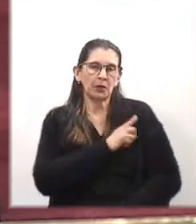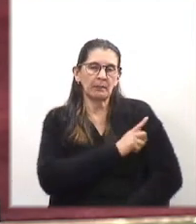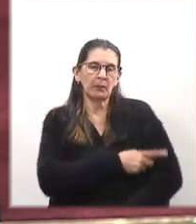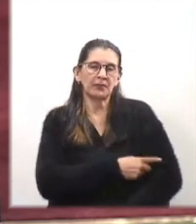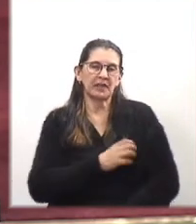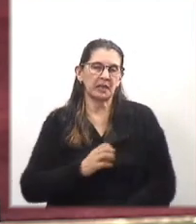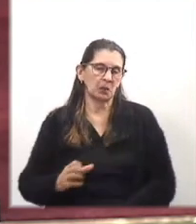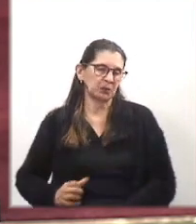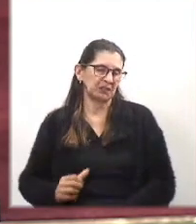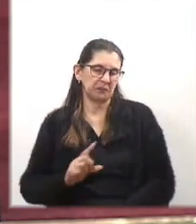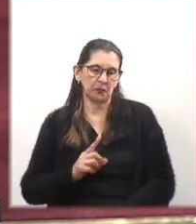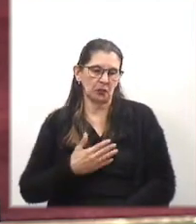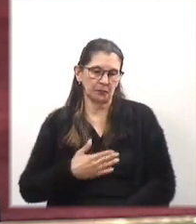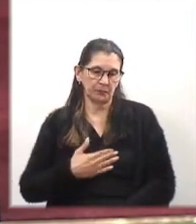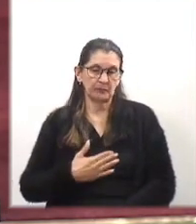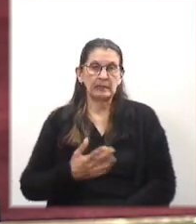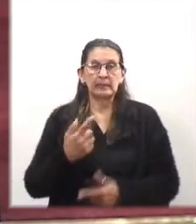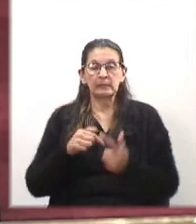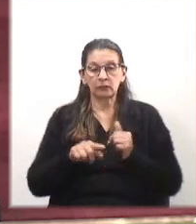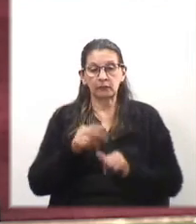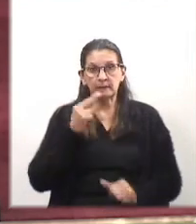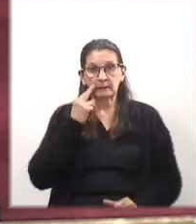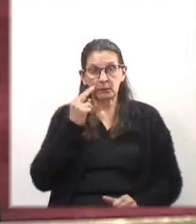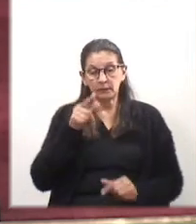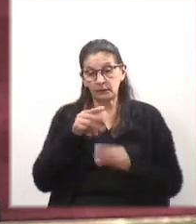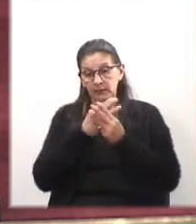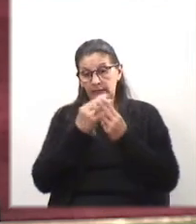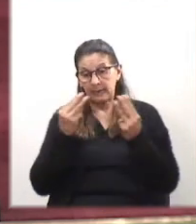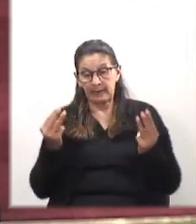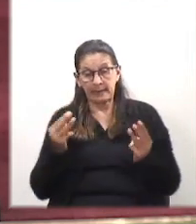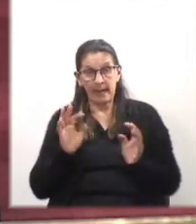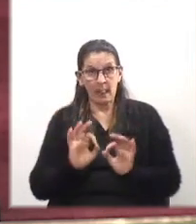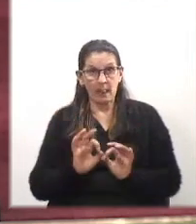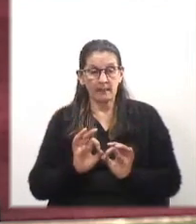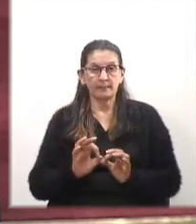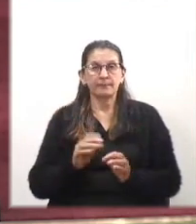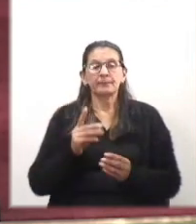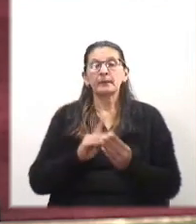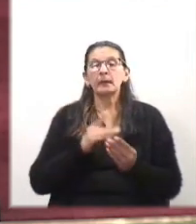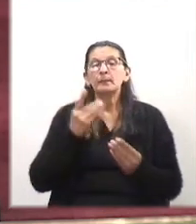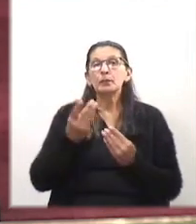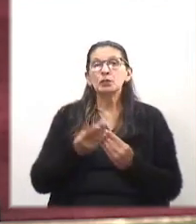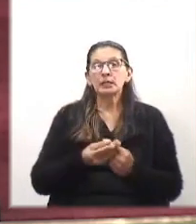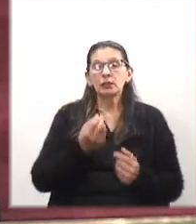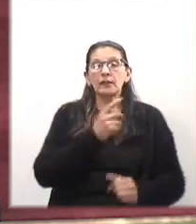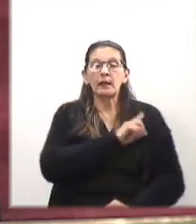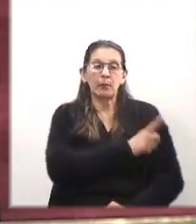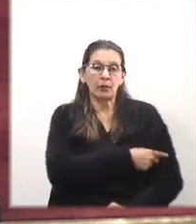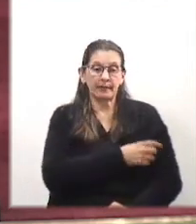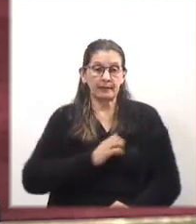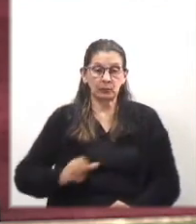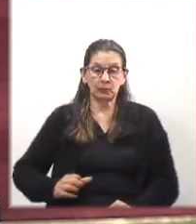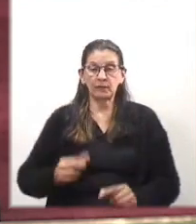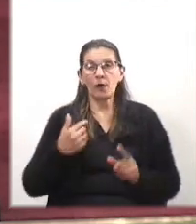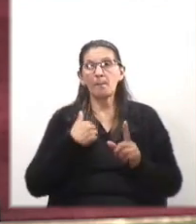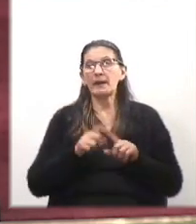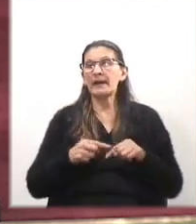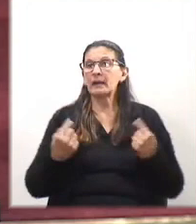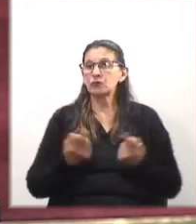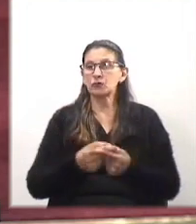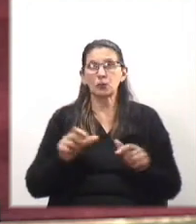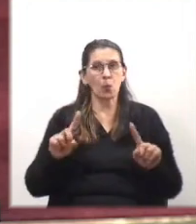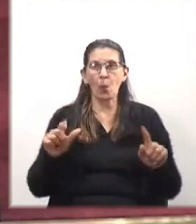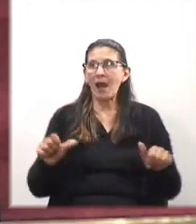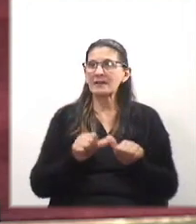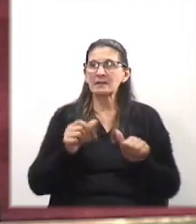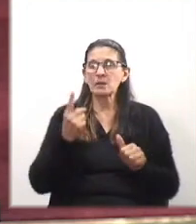Ejecutivo. Las razones de origen general. El proyecto del Poder Ejecutivo para nosotros no realiza un